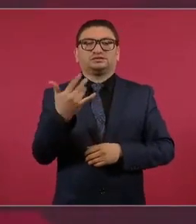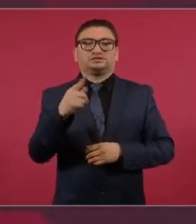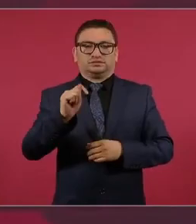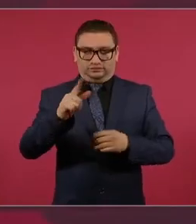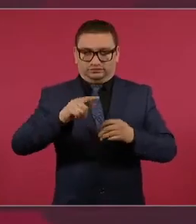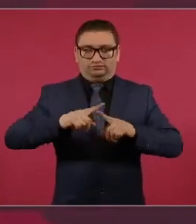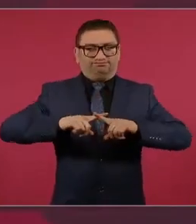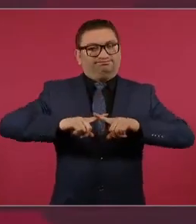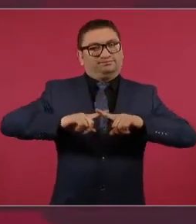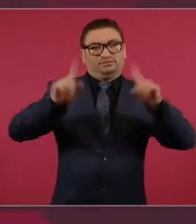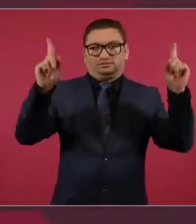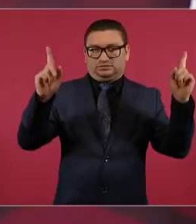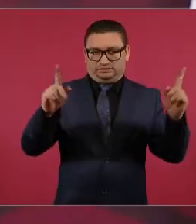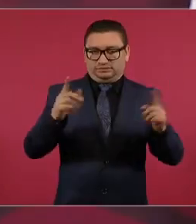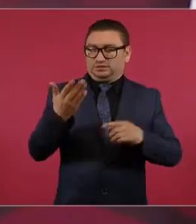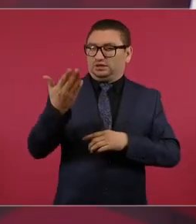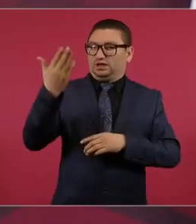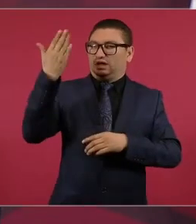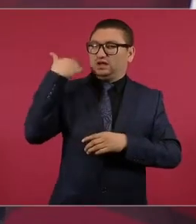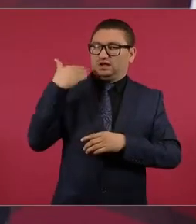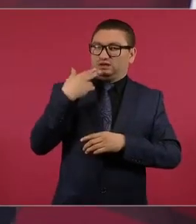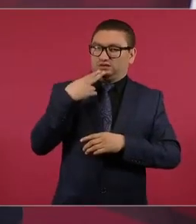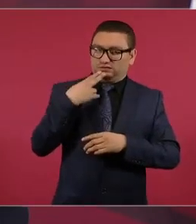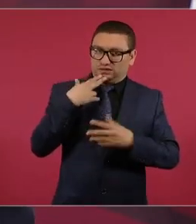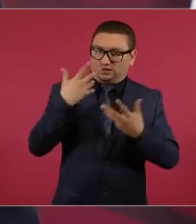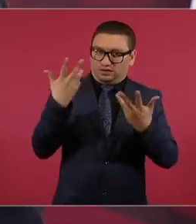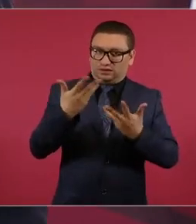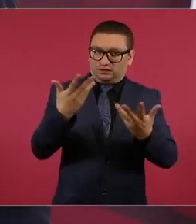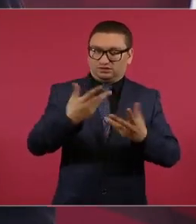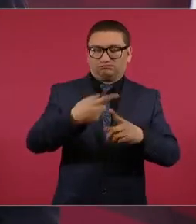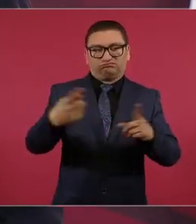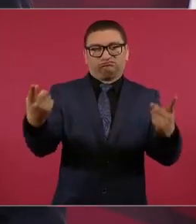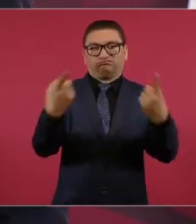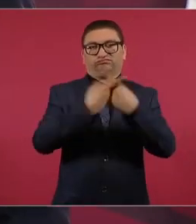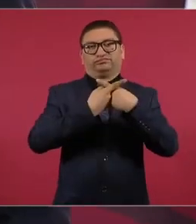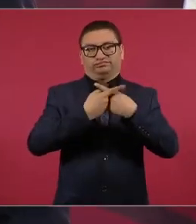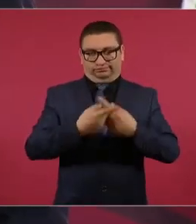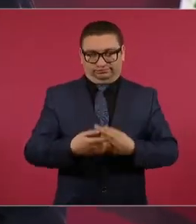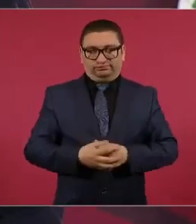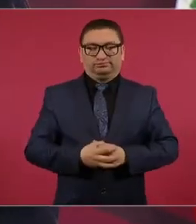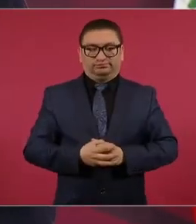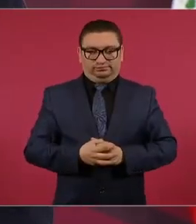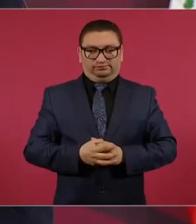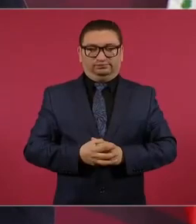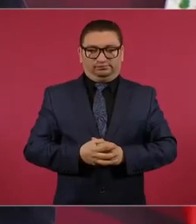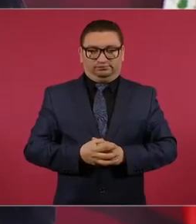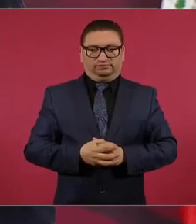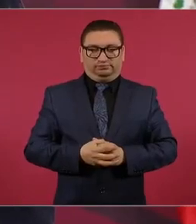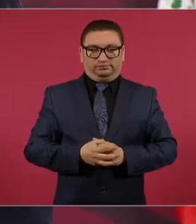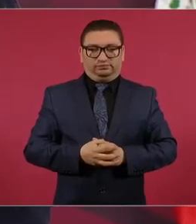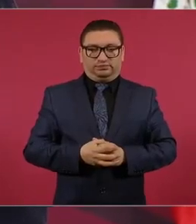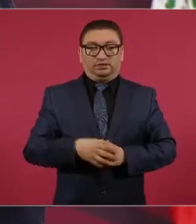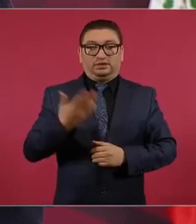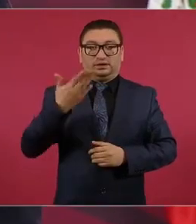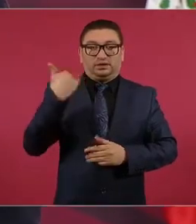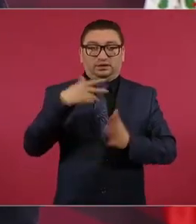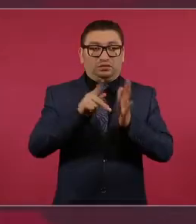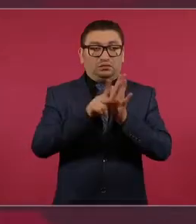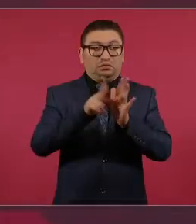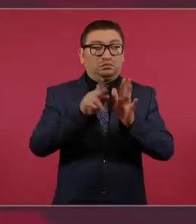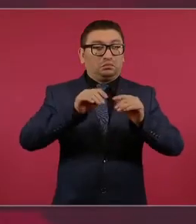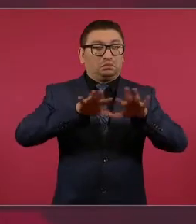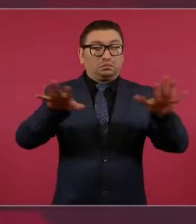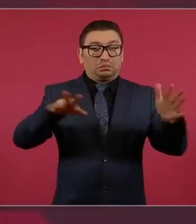contrario de lo que se da conocer en medios de